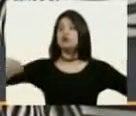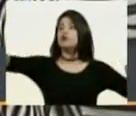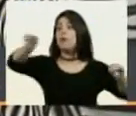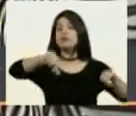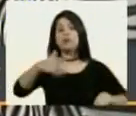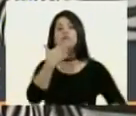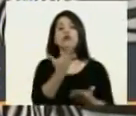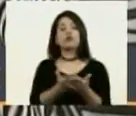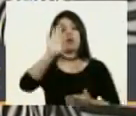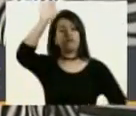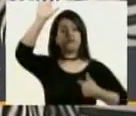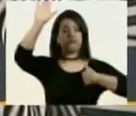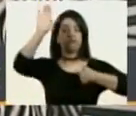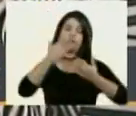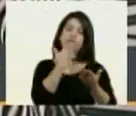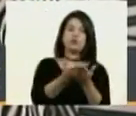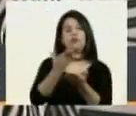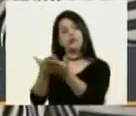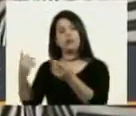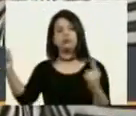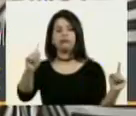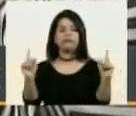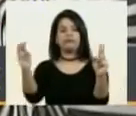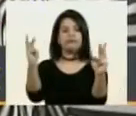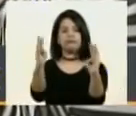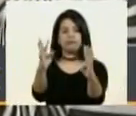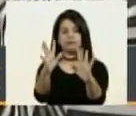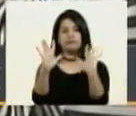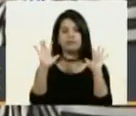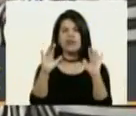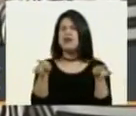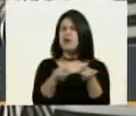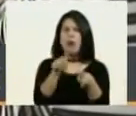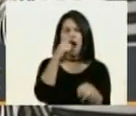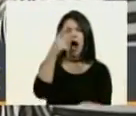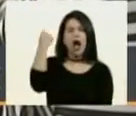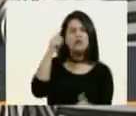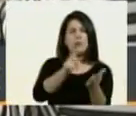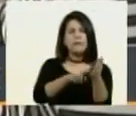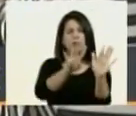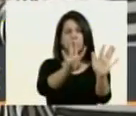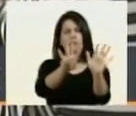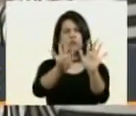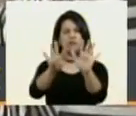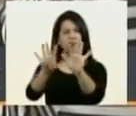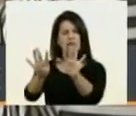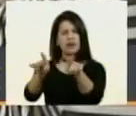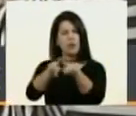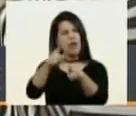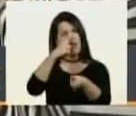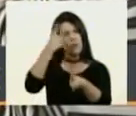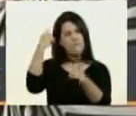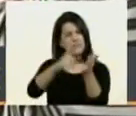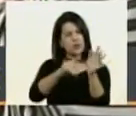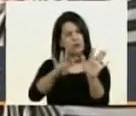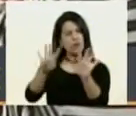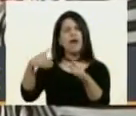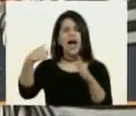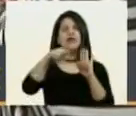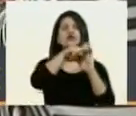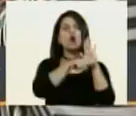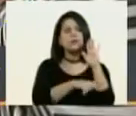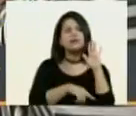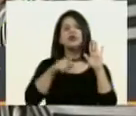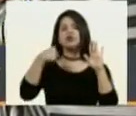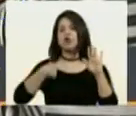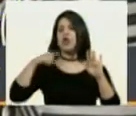se postule, ahí están, deben estar las condiciones, si tomamos en cuenta la del año 99, las condiciones para postularse, que deben tener un número